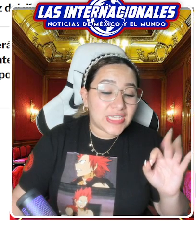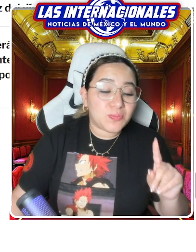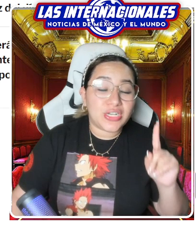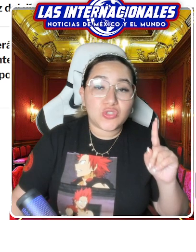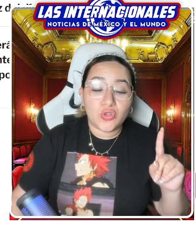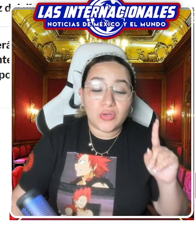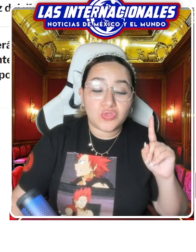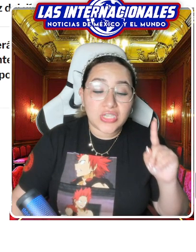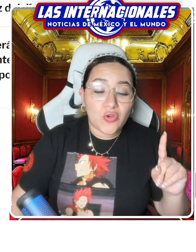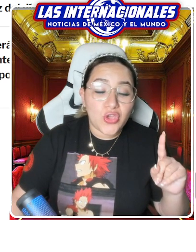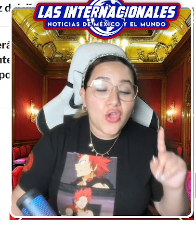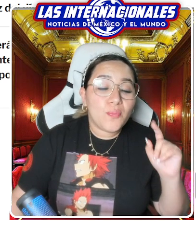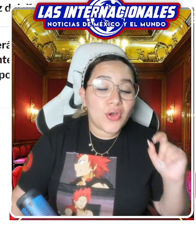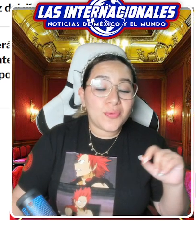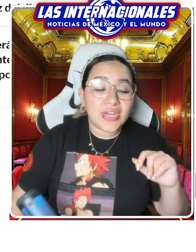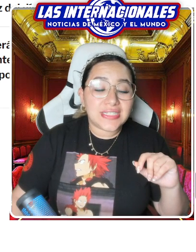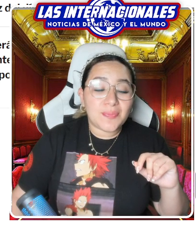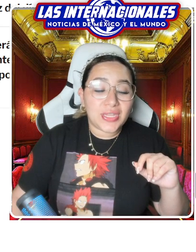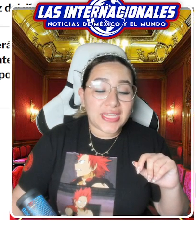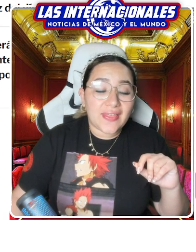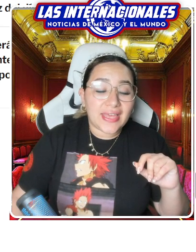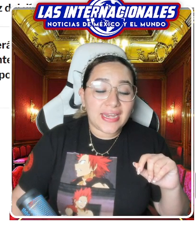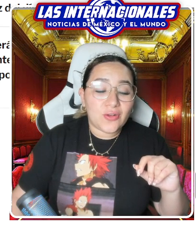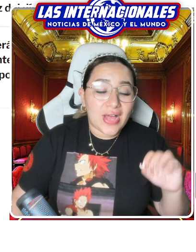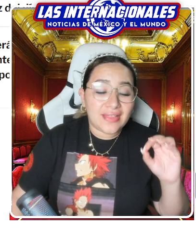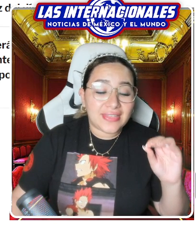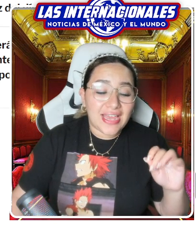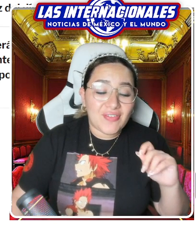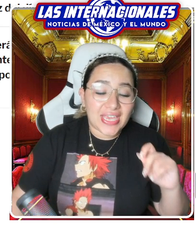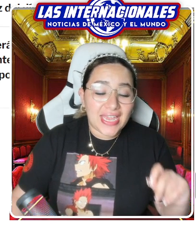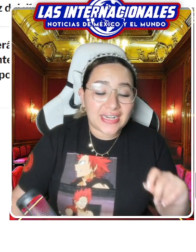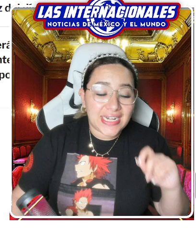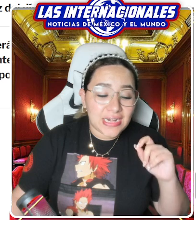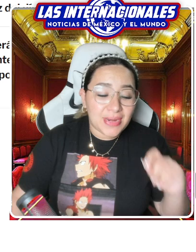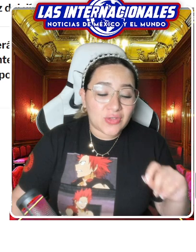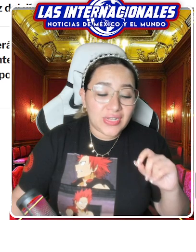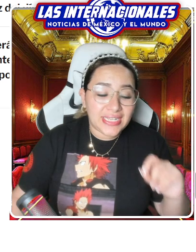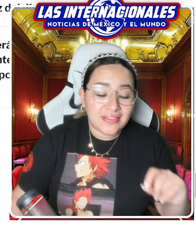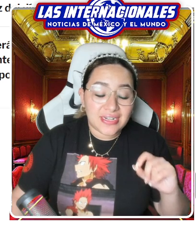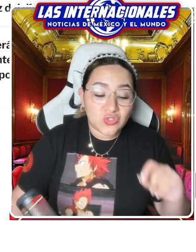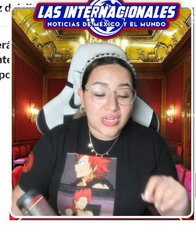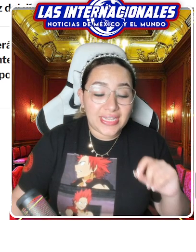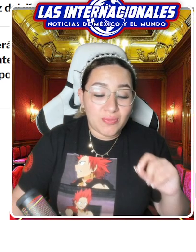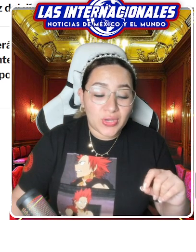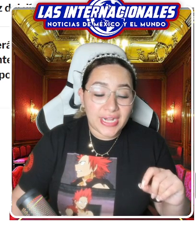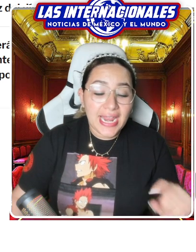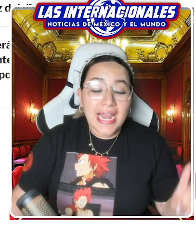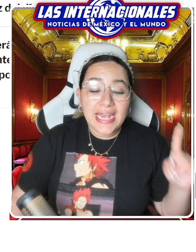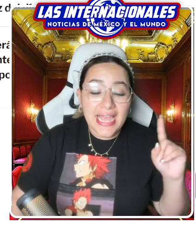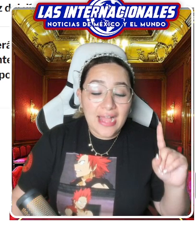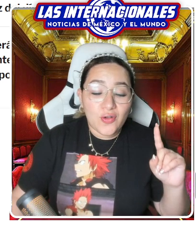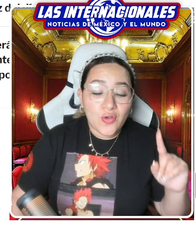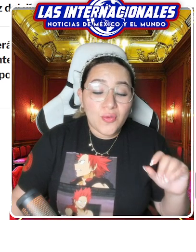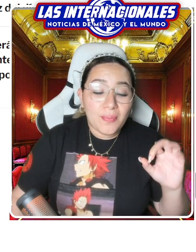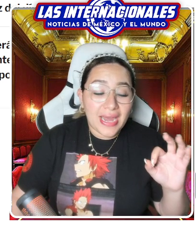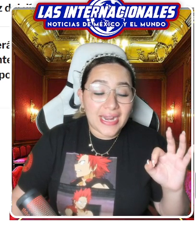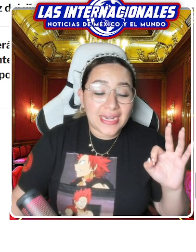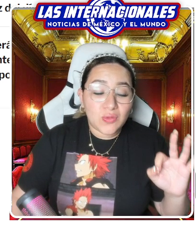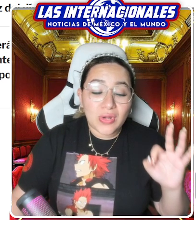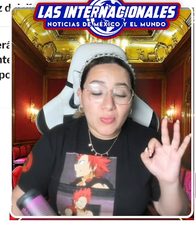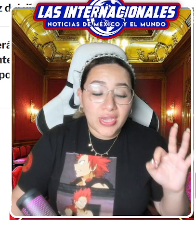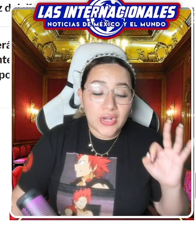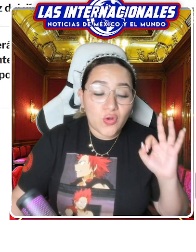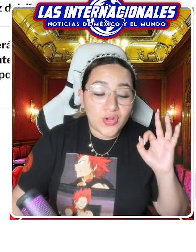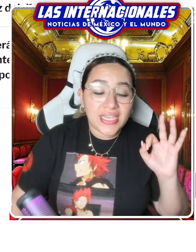de mujeres, por eso lo denuncié hoy por violencia política de género ante la FGR en el marco del Día Internacional de la Mujer. Le hago para